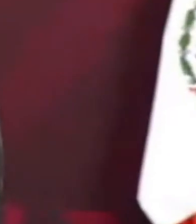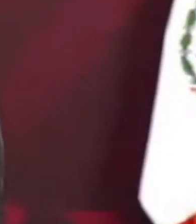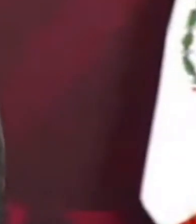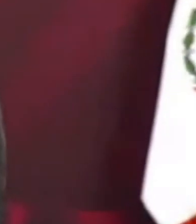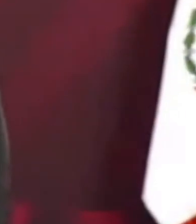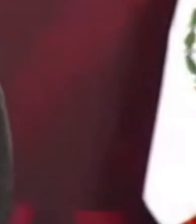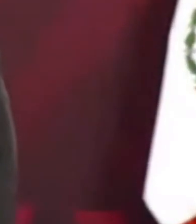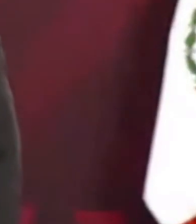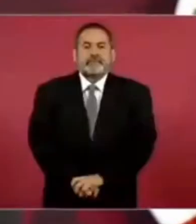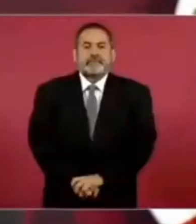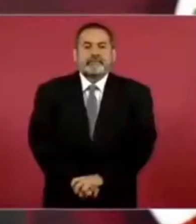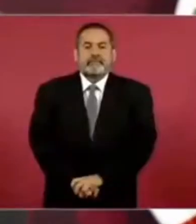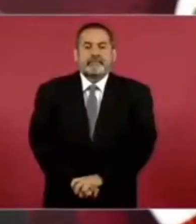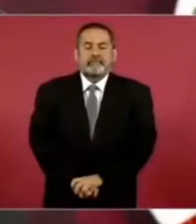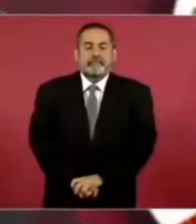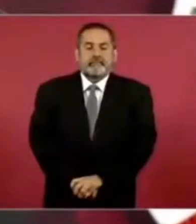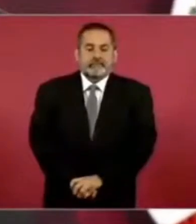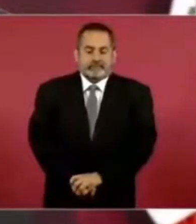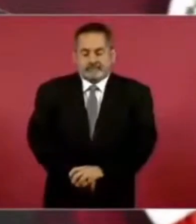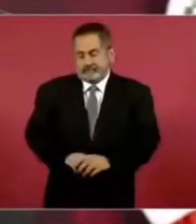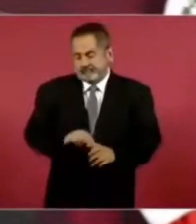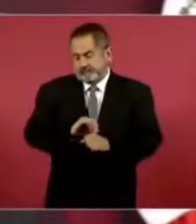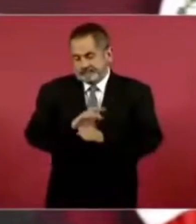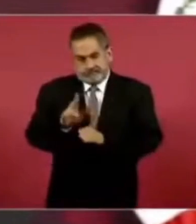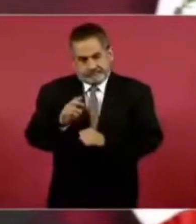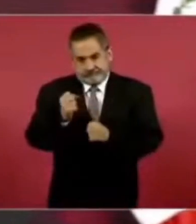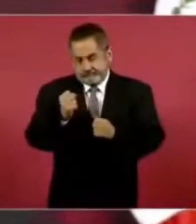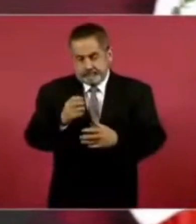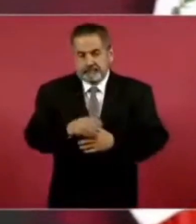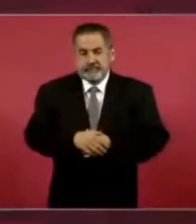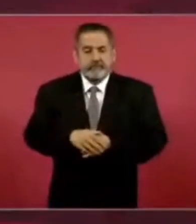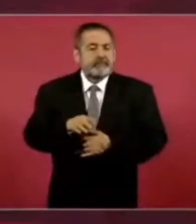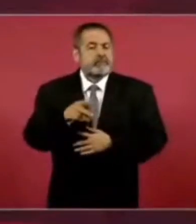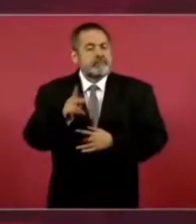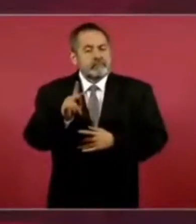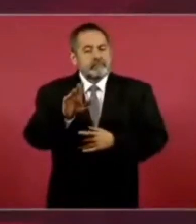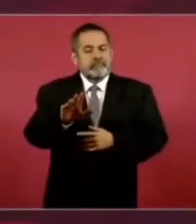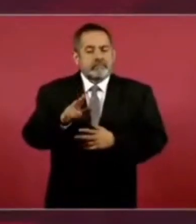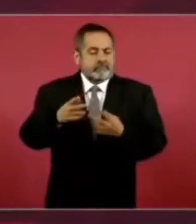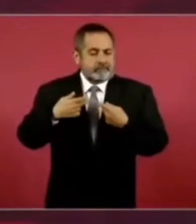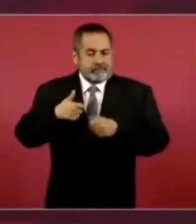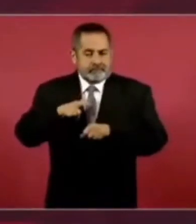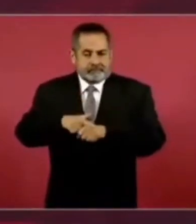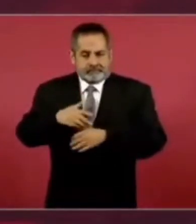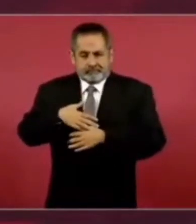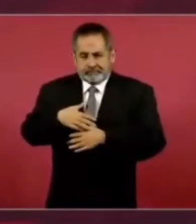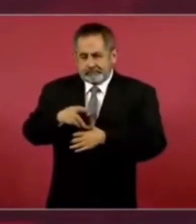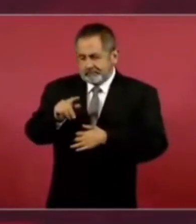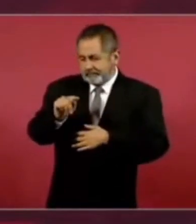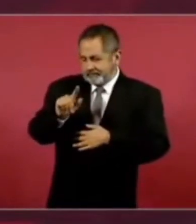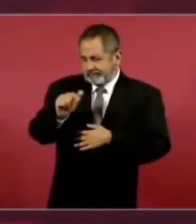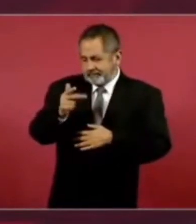que fue muy duro. Pero lo personal, lo de Tlahualilo fue